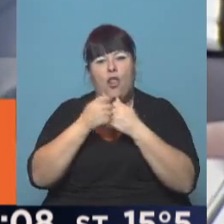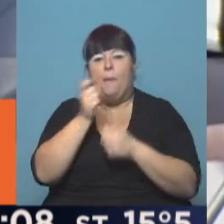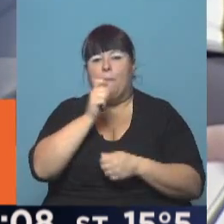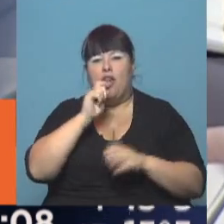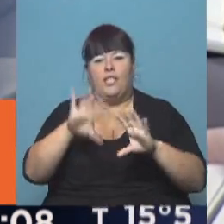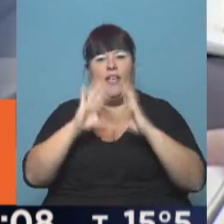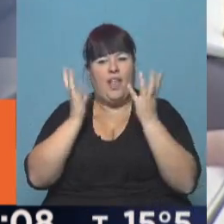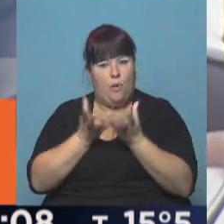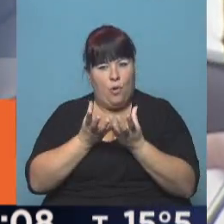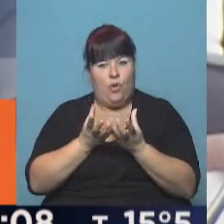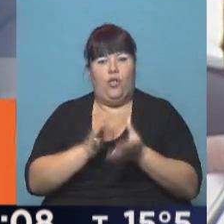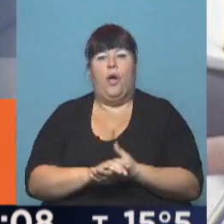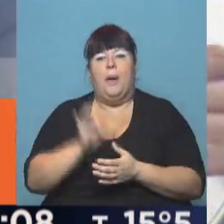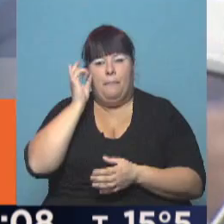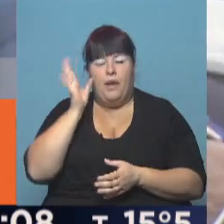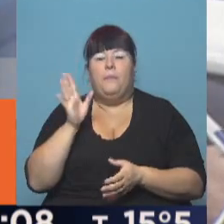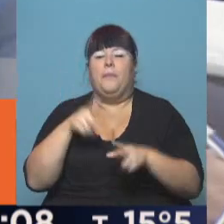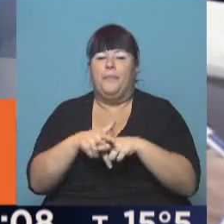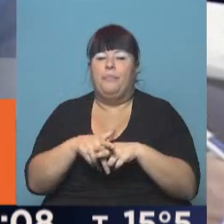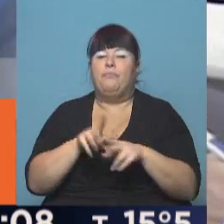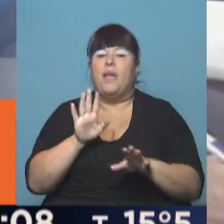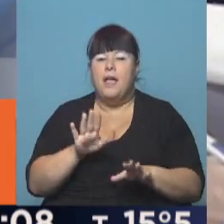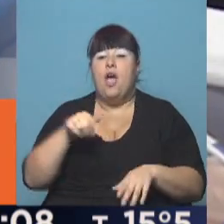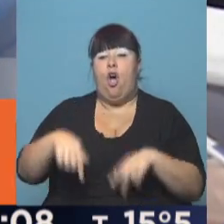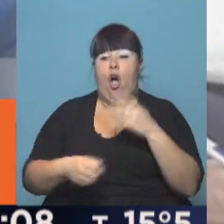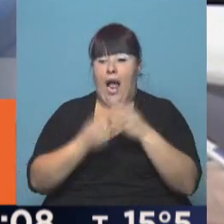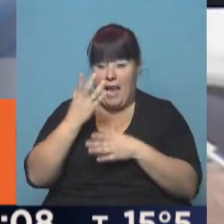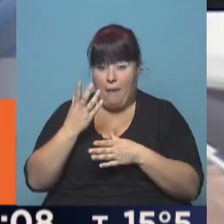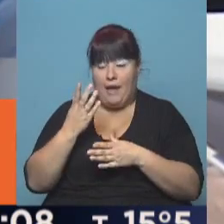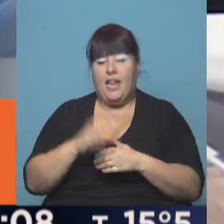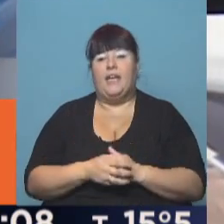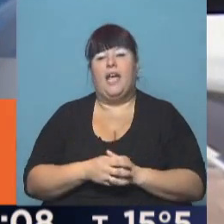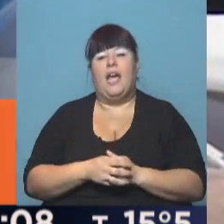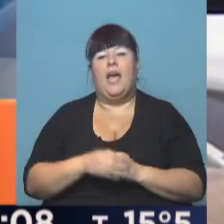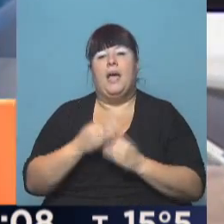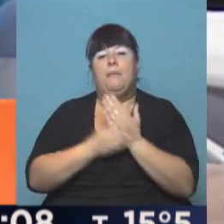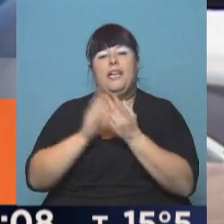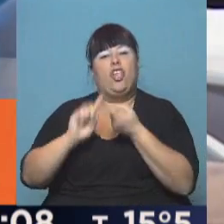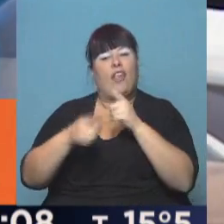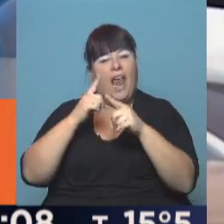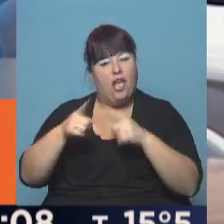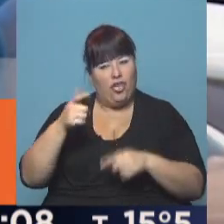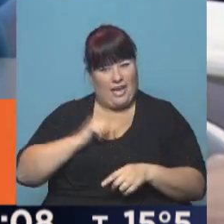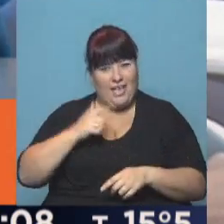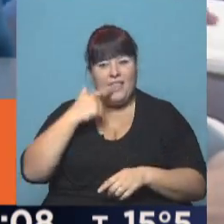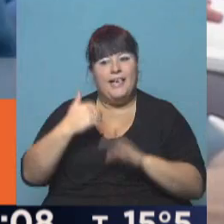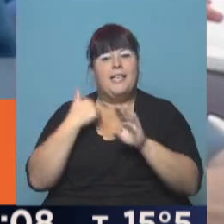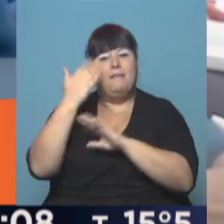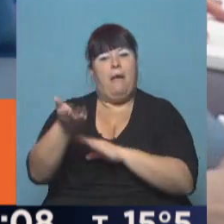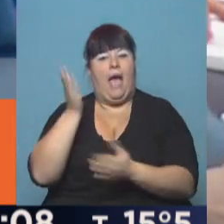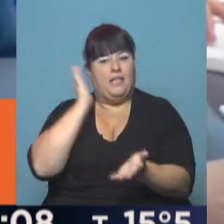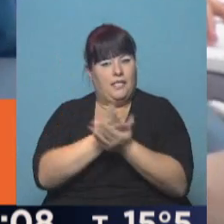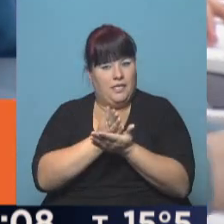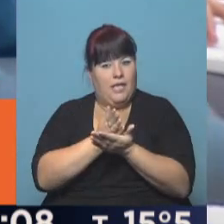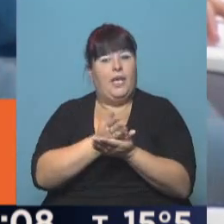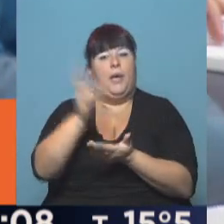medios internacionales. Esta mañana el canciller habló de ampliar las sanciones